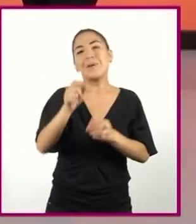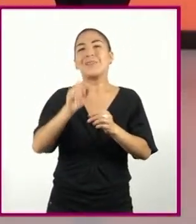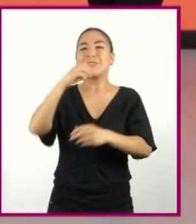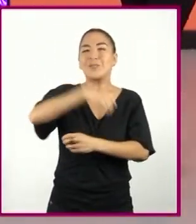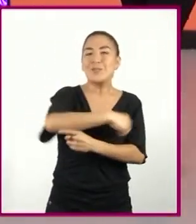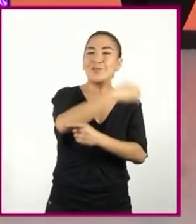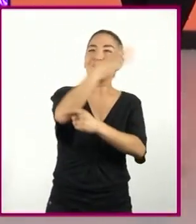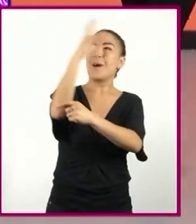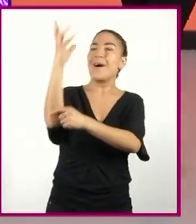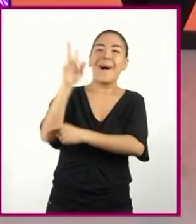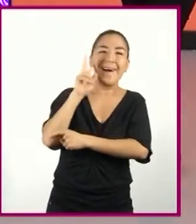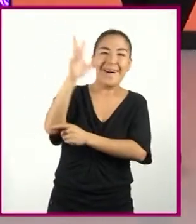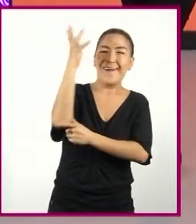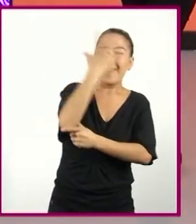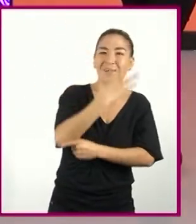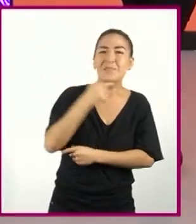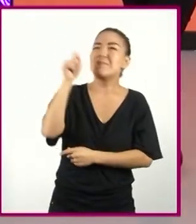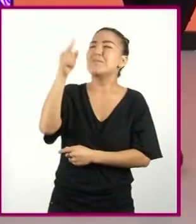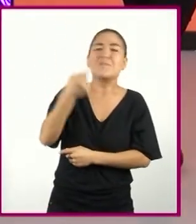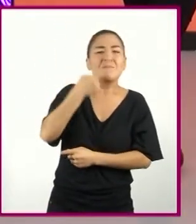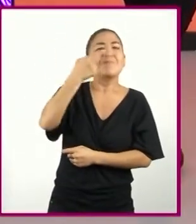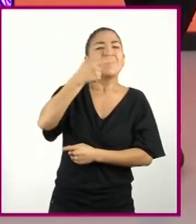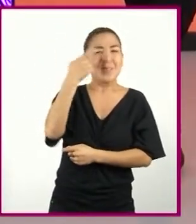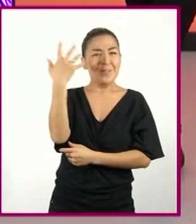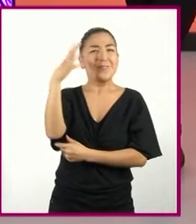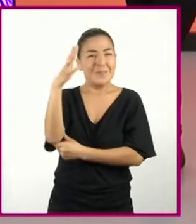sol. ¿A qué huele el sol?